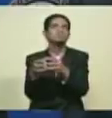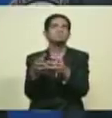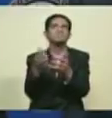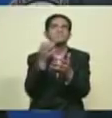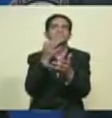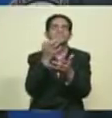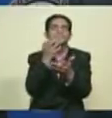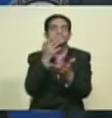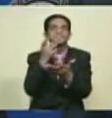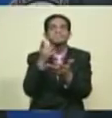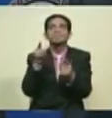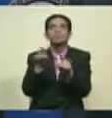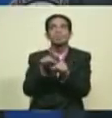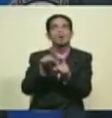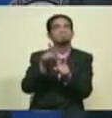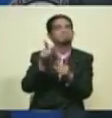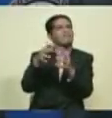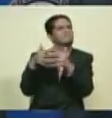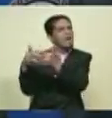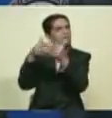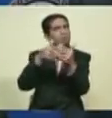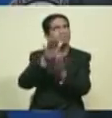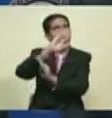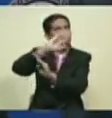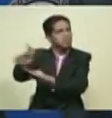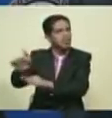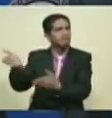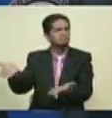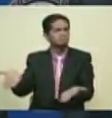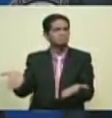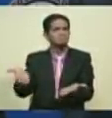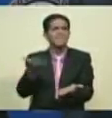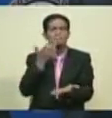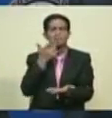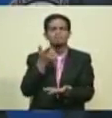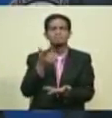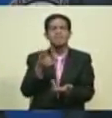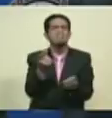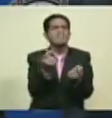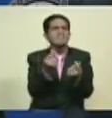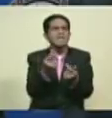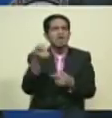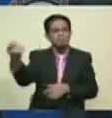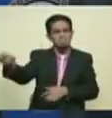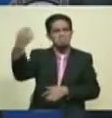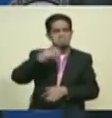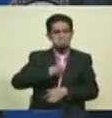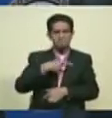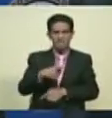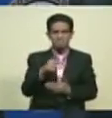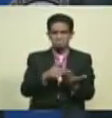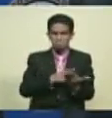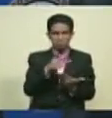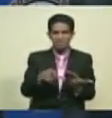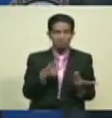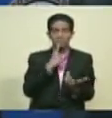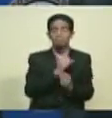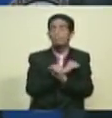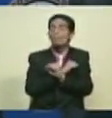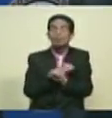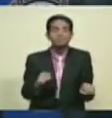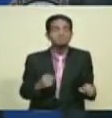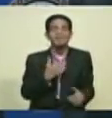cuentas, las sanciones de Estados Unidos, para que no lleguen los dineros de sus proyectos a Venezuela para llevarlos adelante. Una cosa